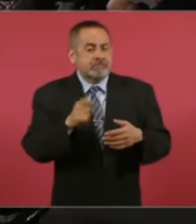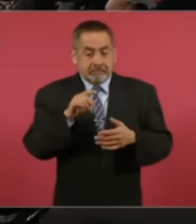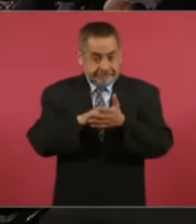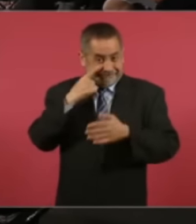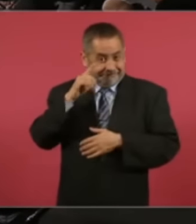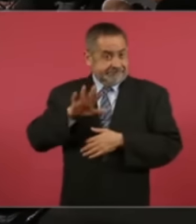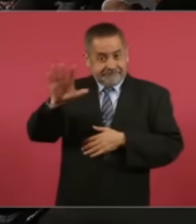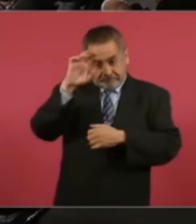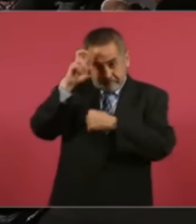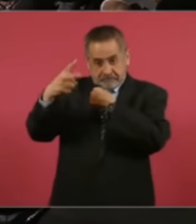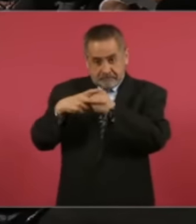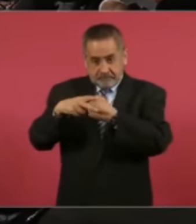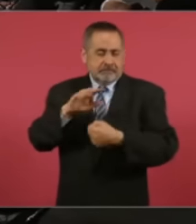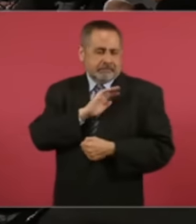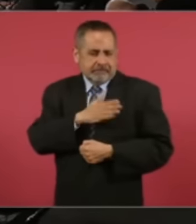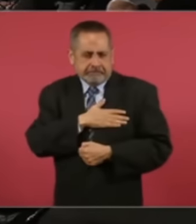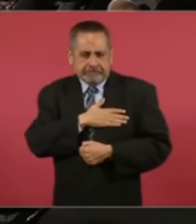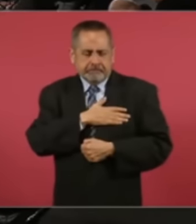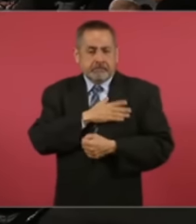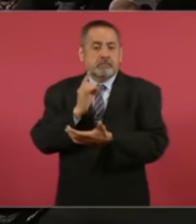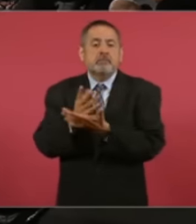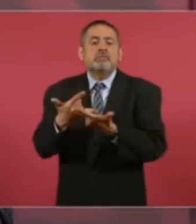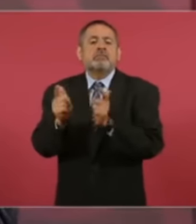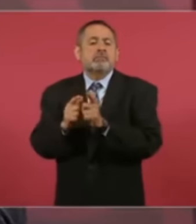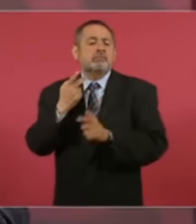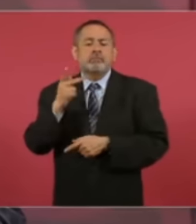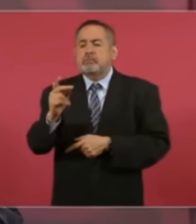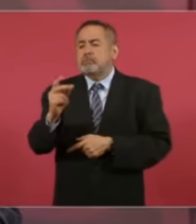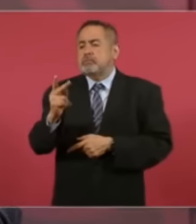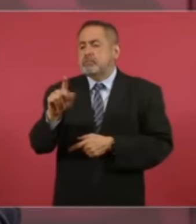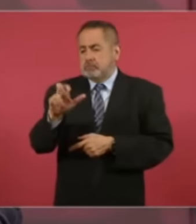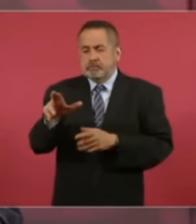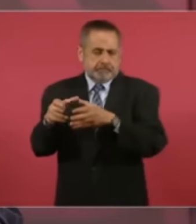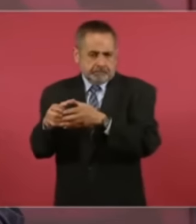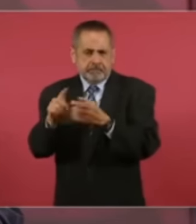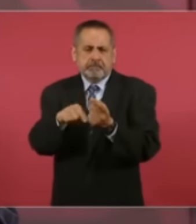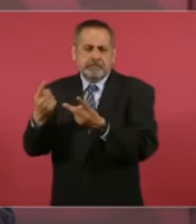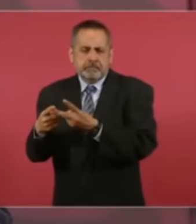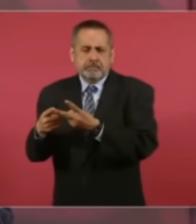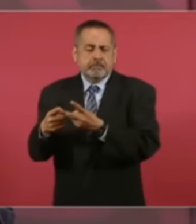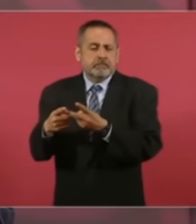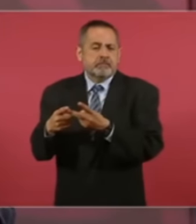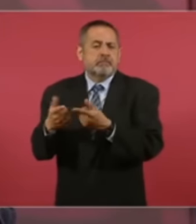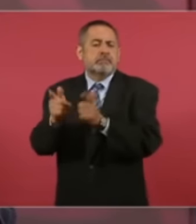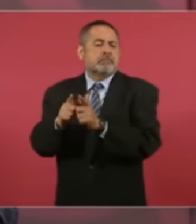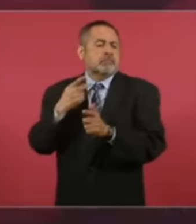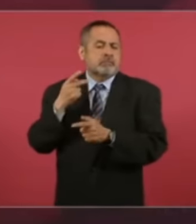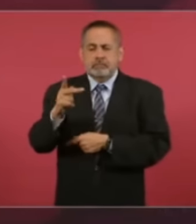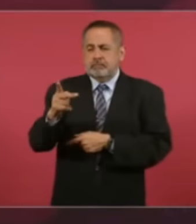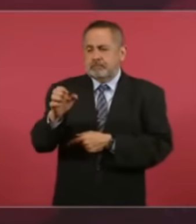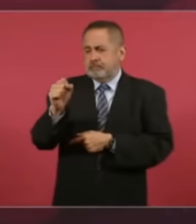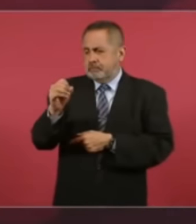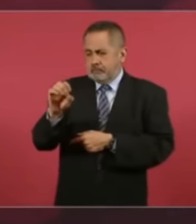europeos, políticos de España, no solo del Partido Popular, también del Partido Socialista Obrero Español, del PSOE,